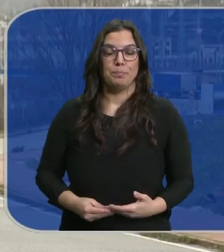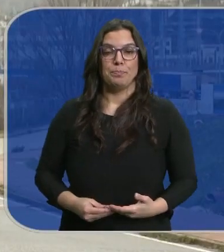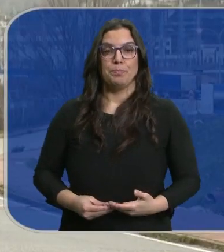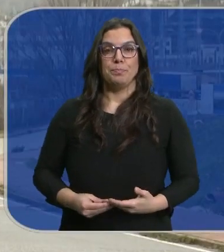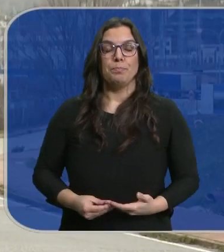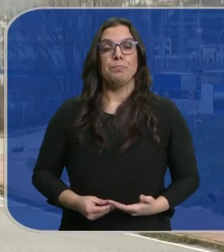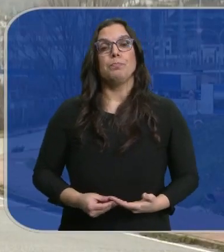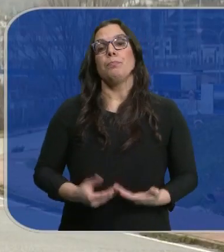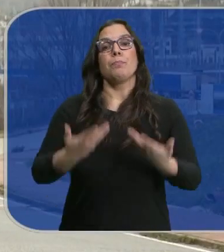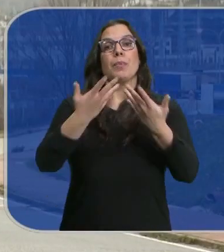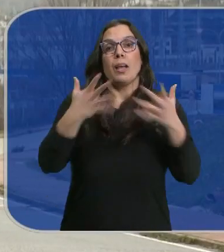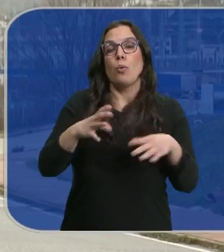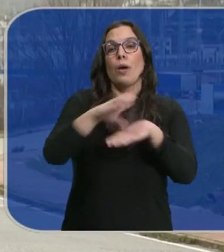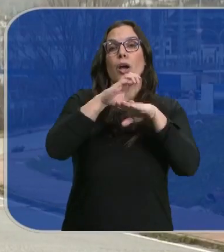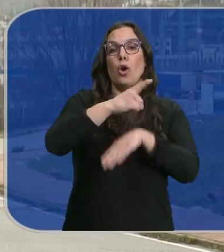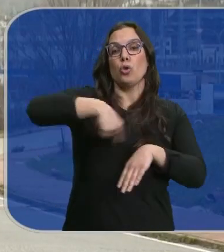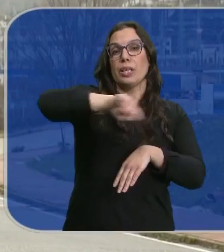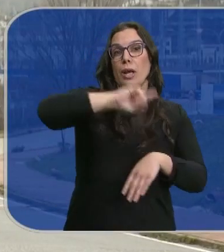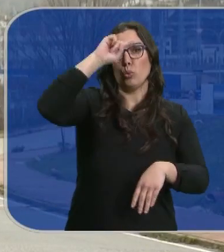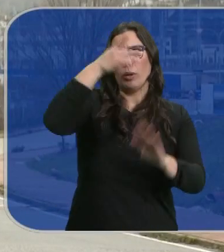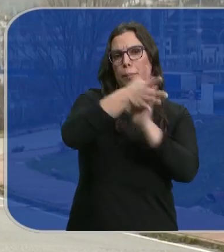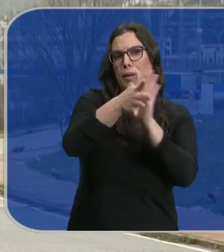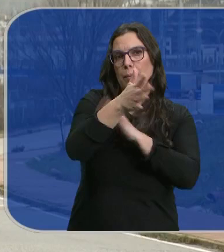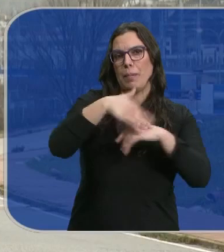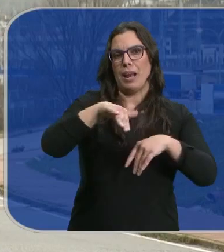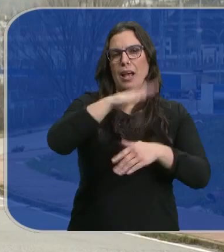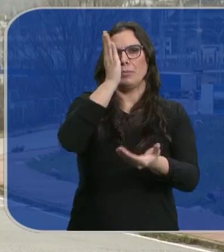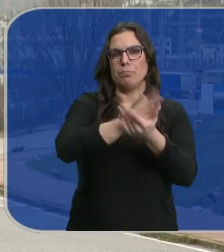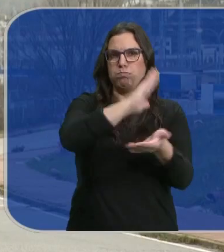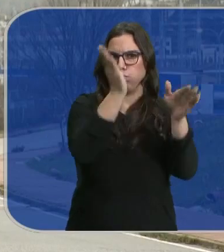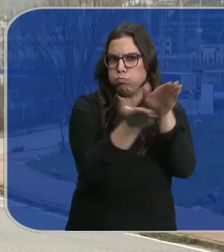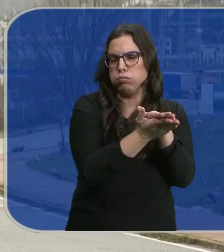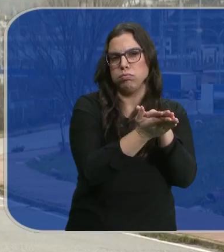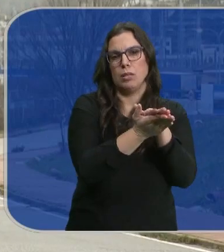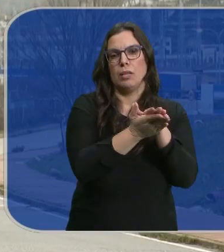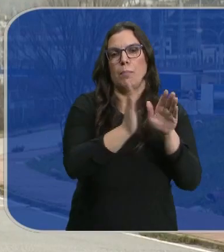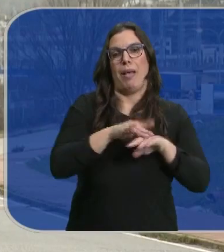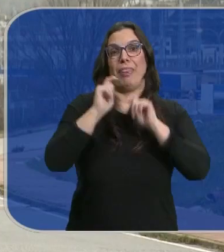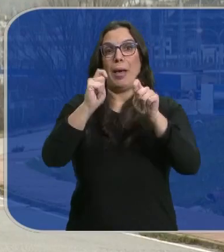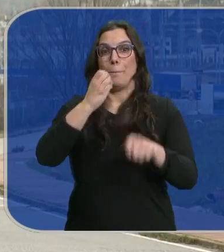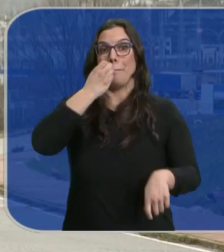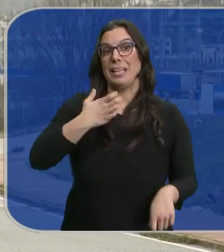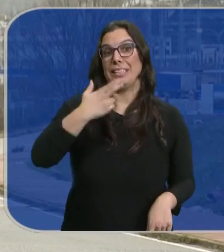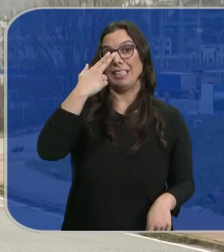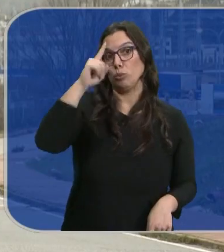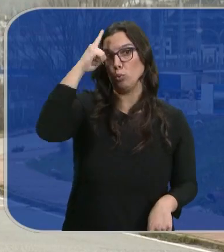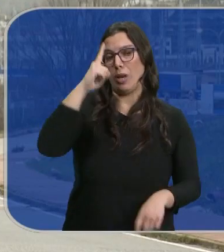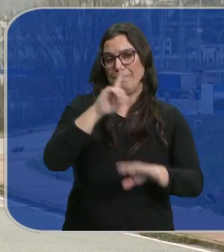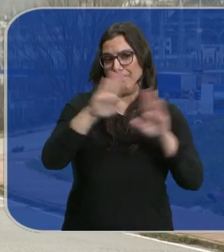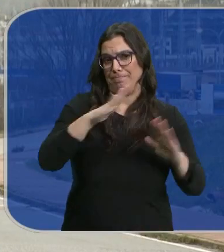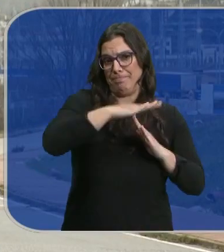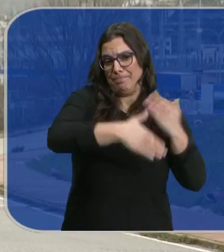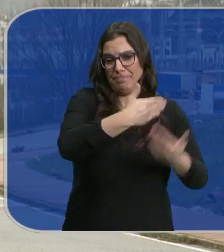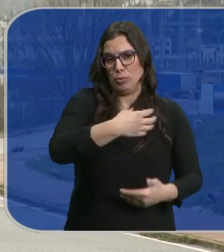A pesar de los argumentos ofrecidos por la Consejería de Cultura para archivar el expediente incoado para la declaración de bien de interés cultural de parte